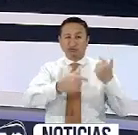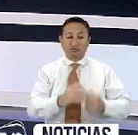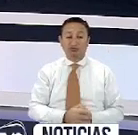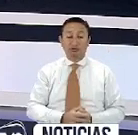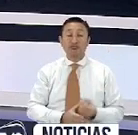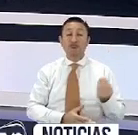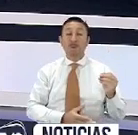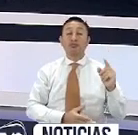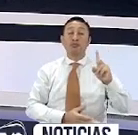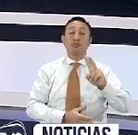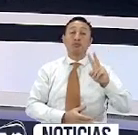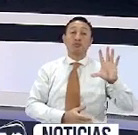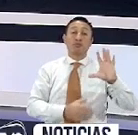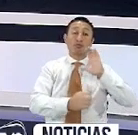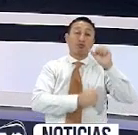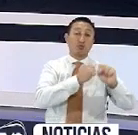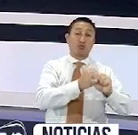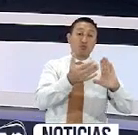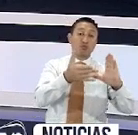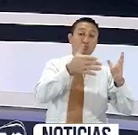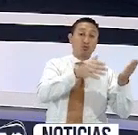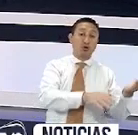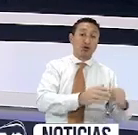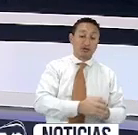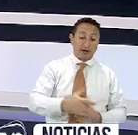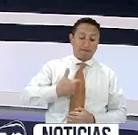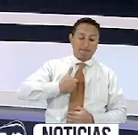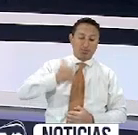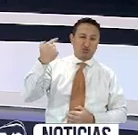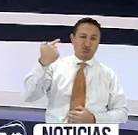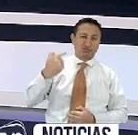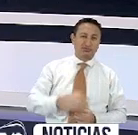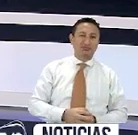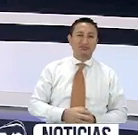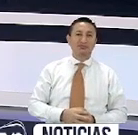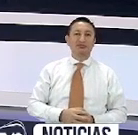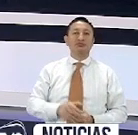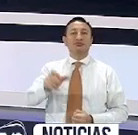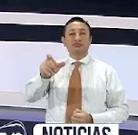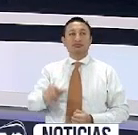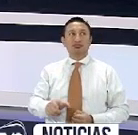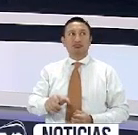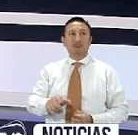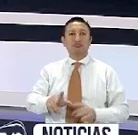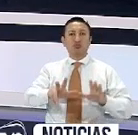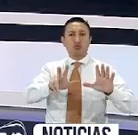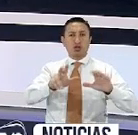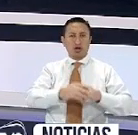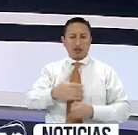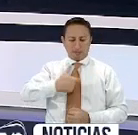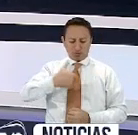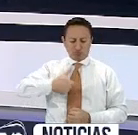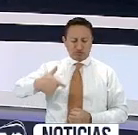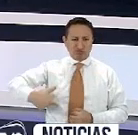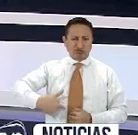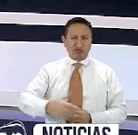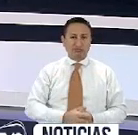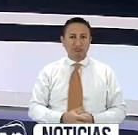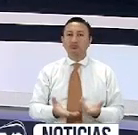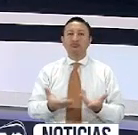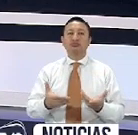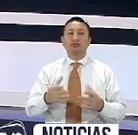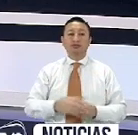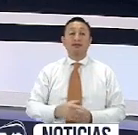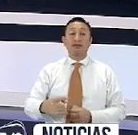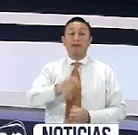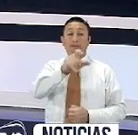de 25 años de edad fue asesinado a quemarropa por un sicario que les descargó más de 8 disparos. El hecho ocurrió frente